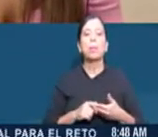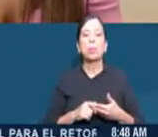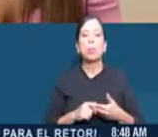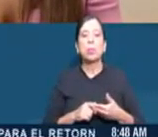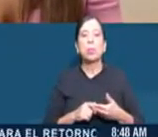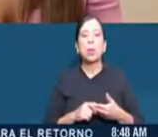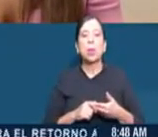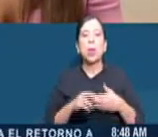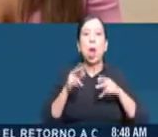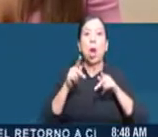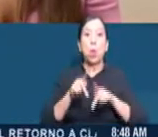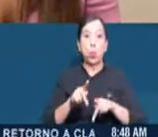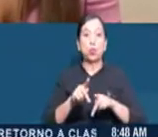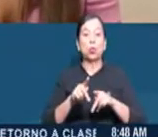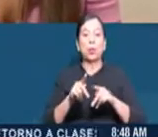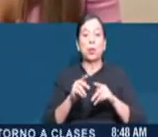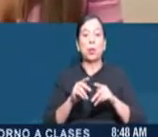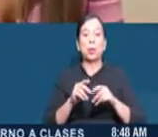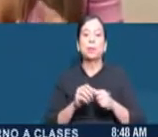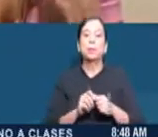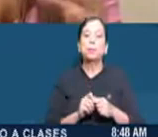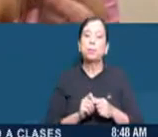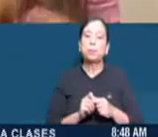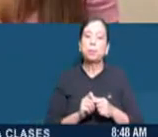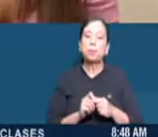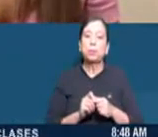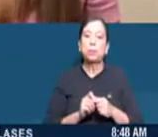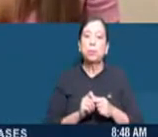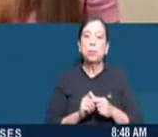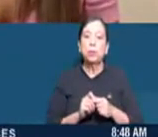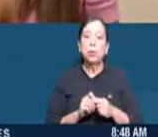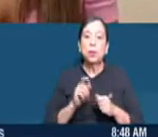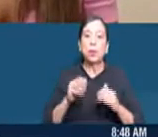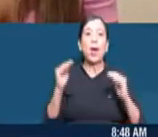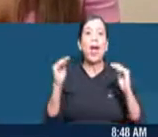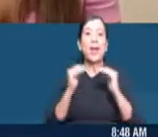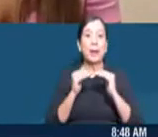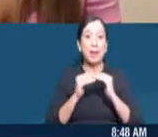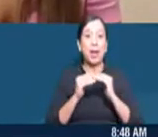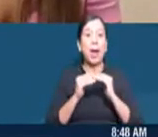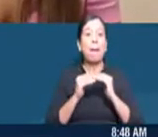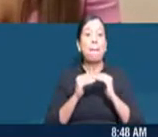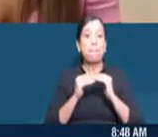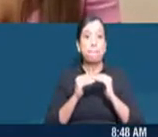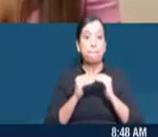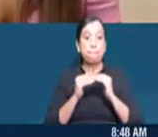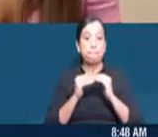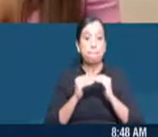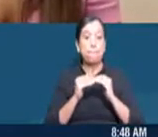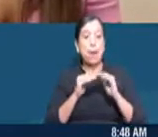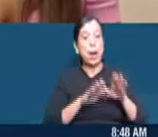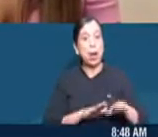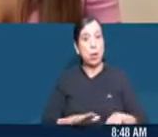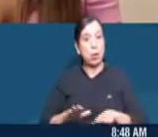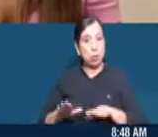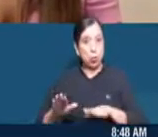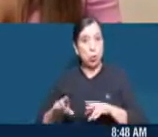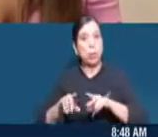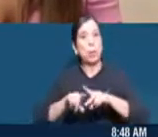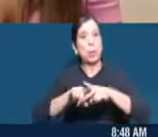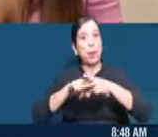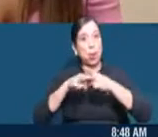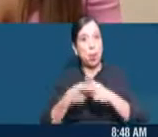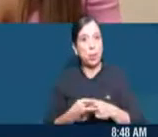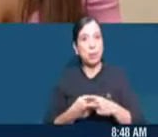damos la oportunidad y la equidad, damos equidad para los niños y niñas que puedan comenzar la historia y comenzar su